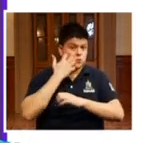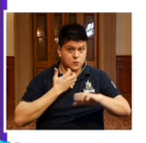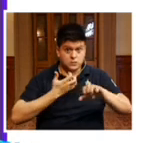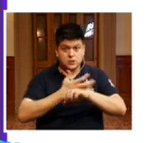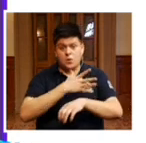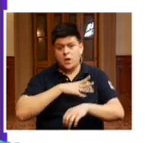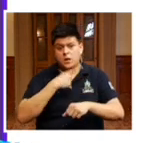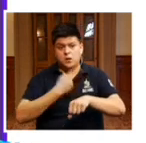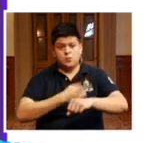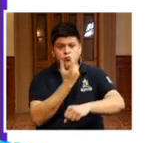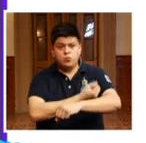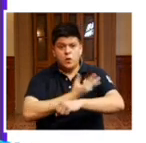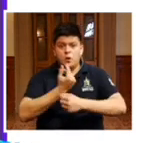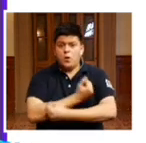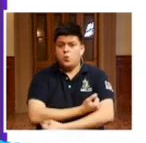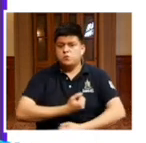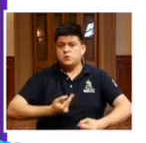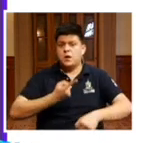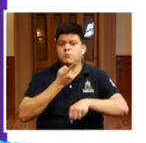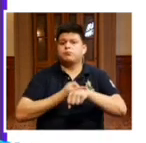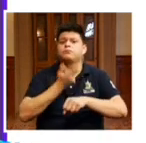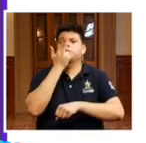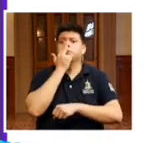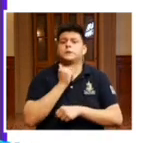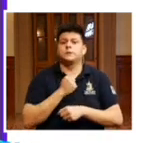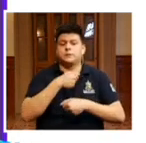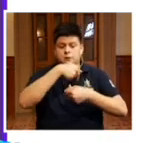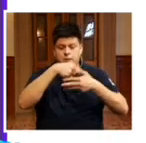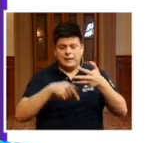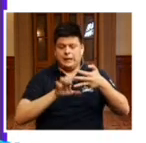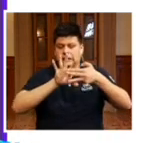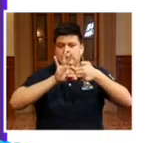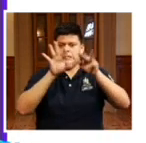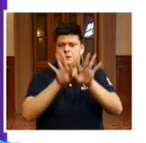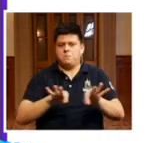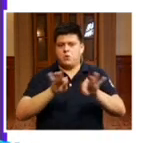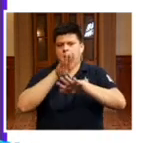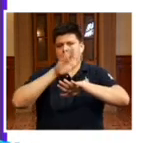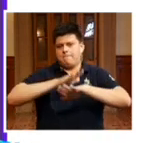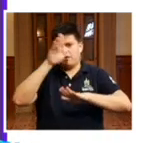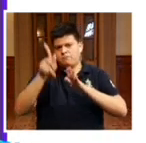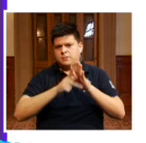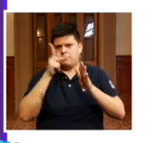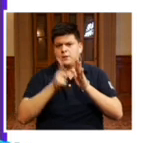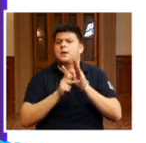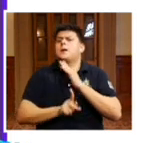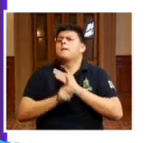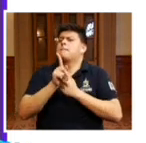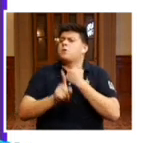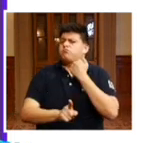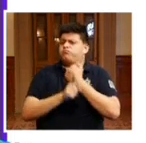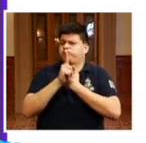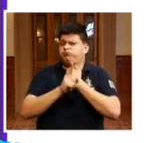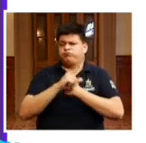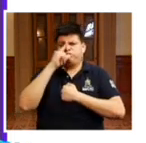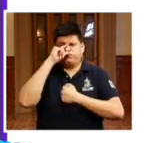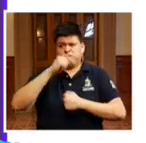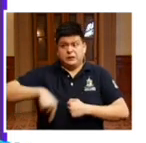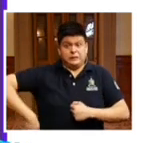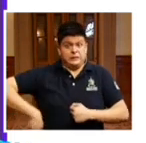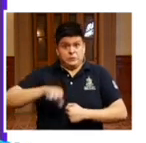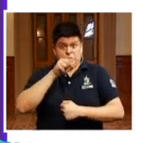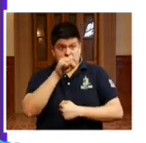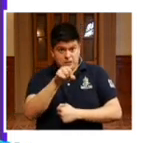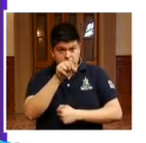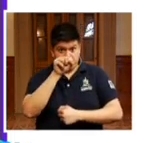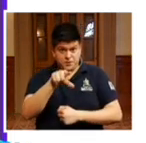hipertensión, obesidad, diabetes, son las tres principales, pero insuficiencia renal también. Y en quinto